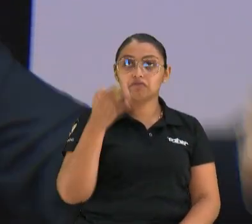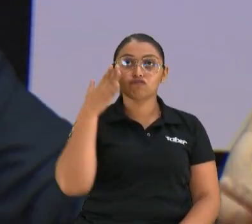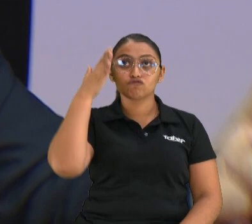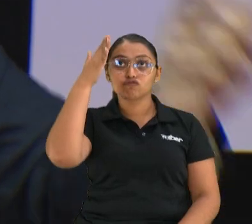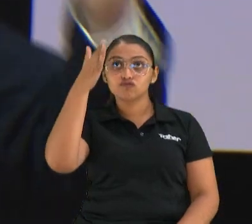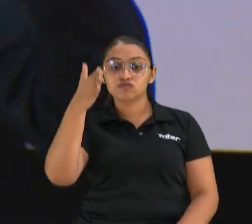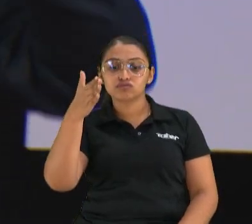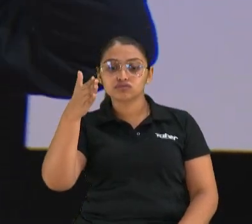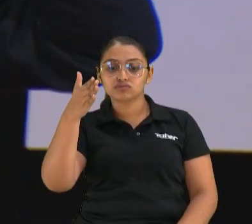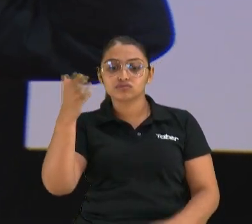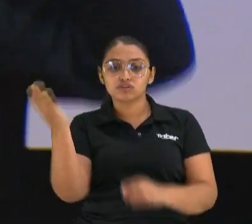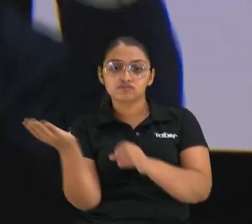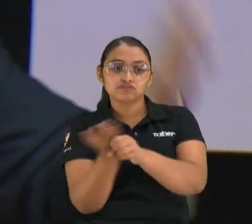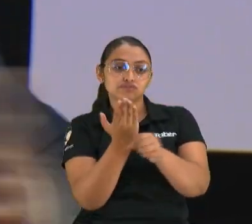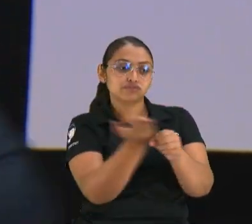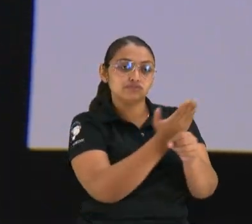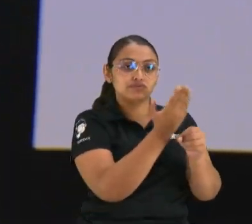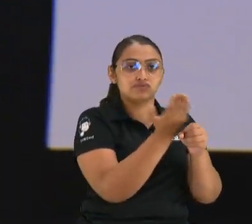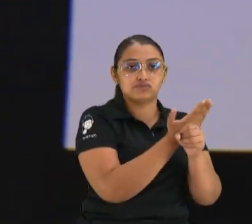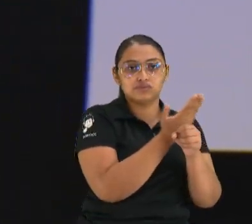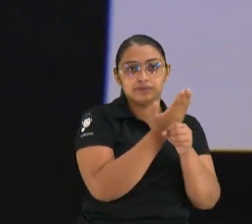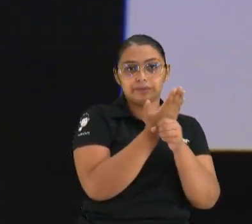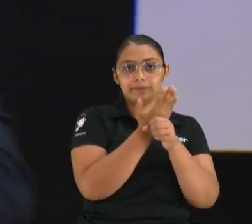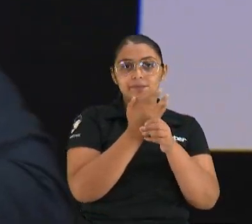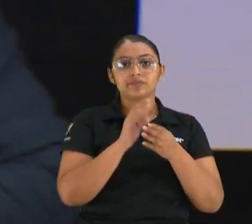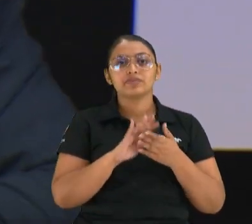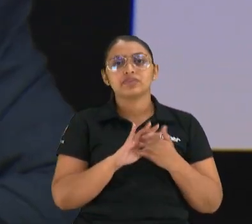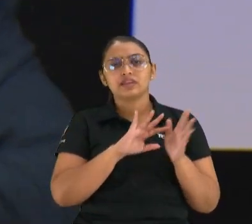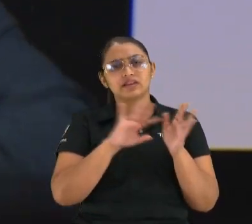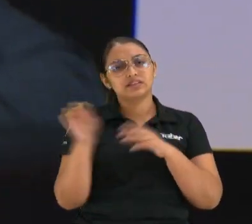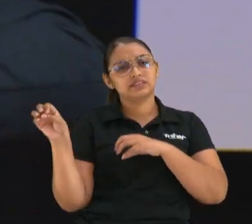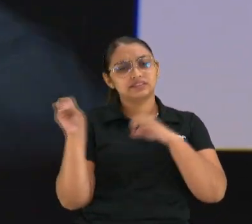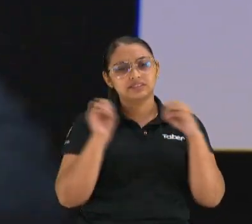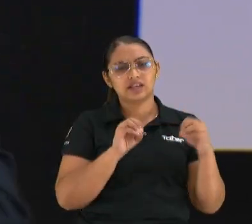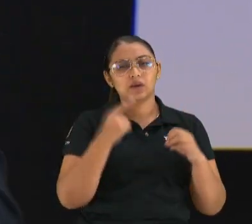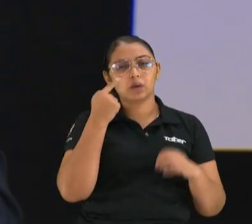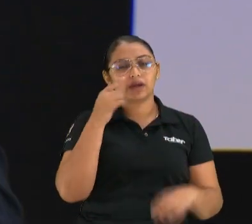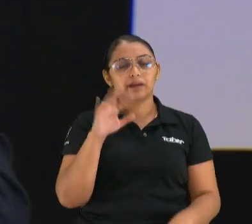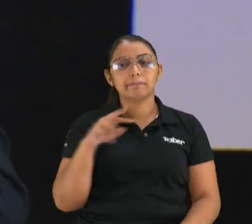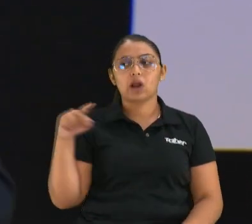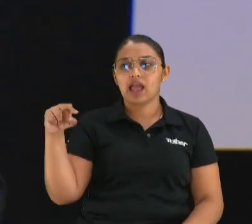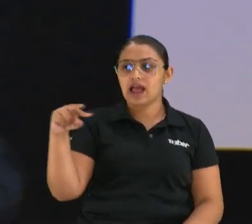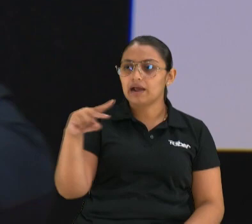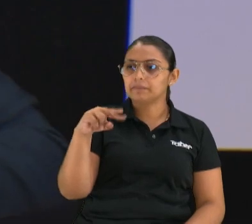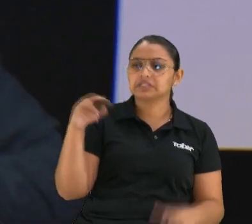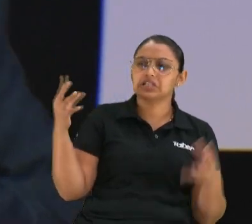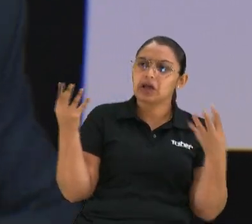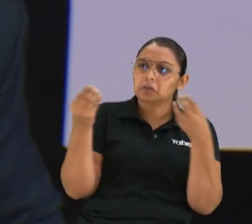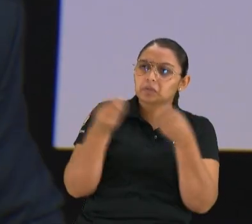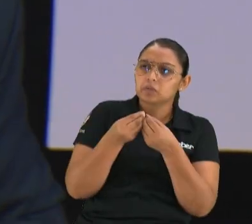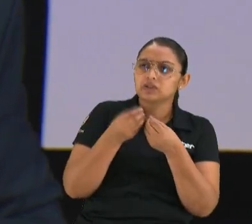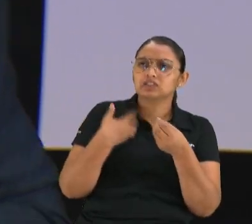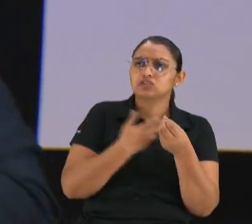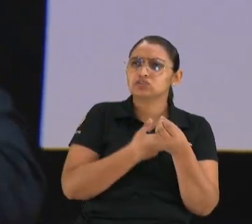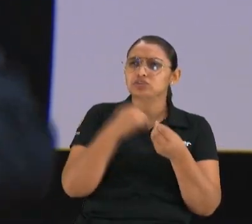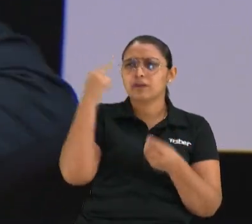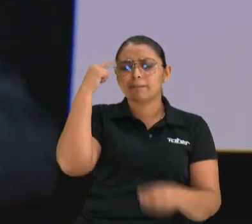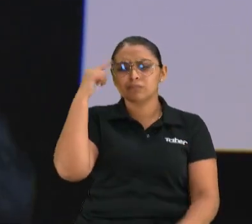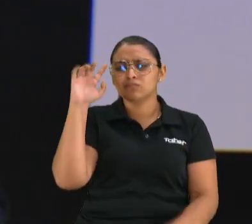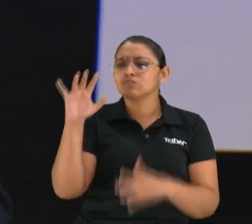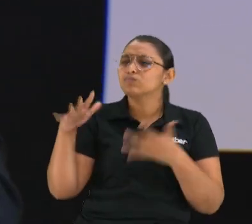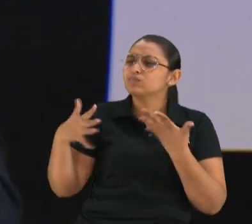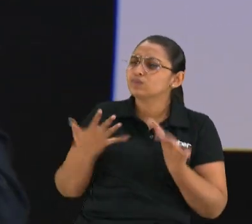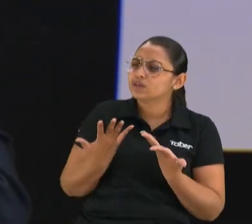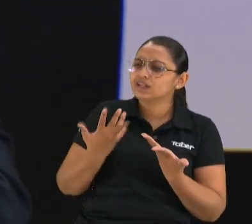usted no le invita en algún lugar cuando usted tiene pocas amistades valdría la pena que hagamos una pausa y analicemos el Por qué Porque no